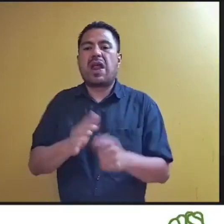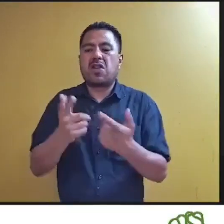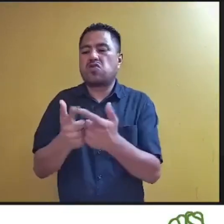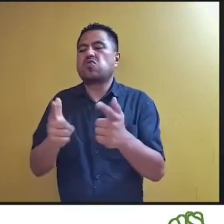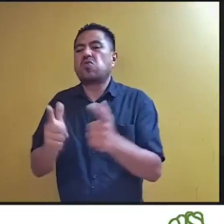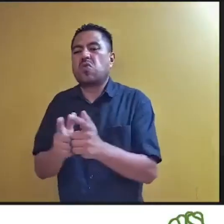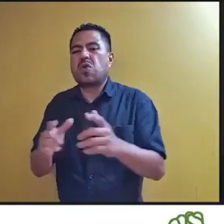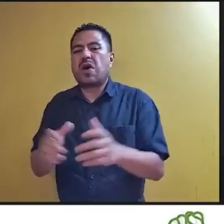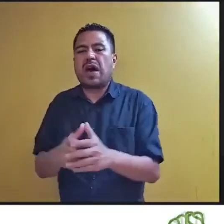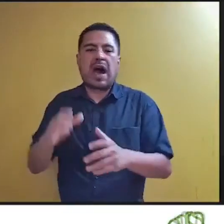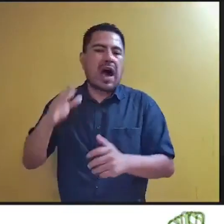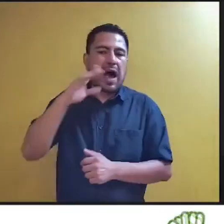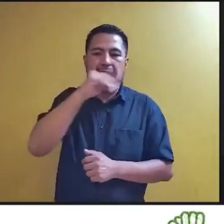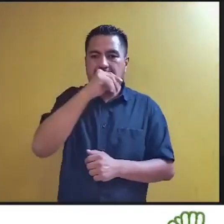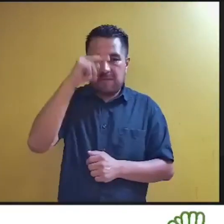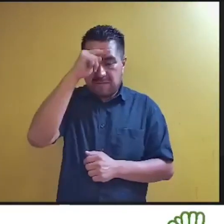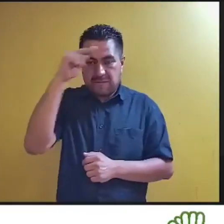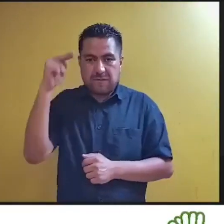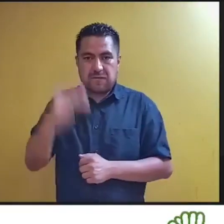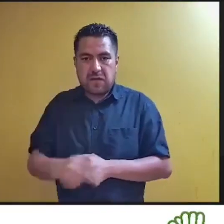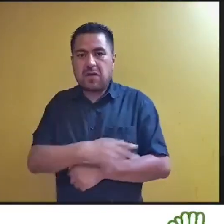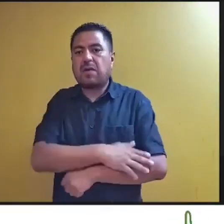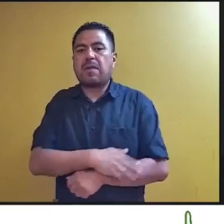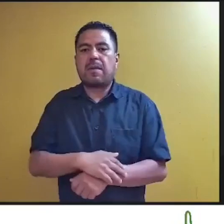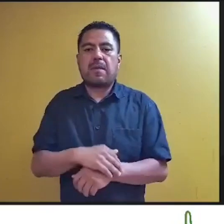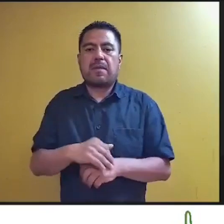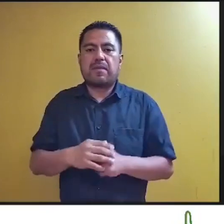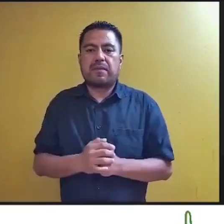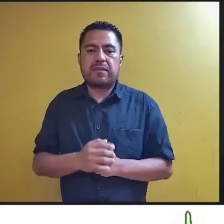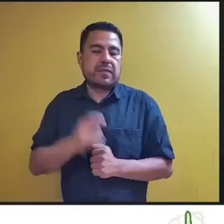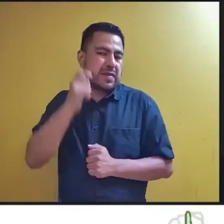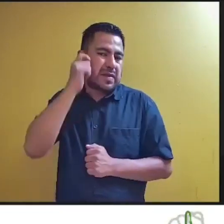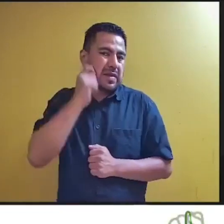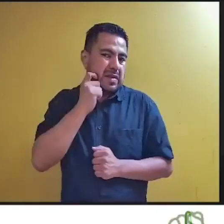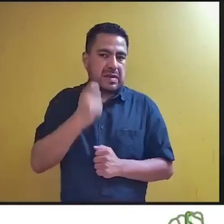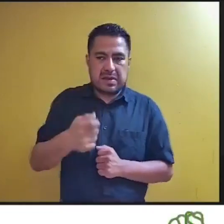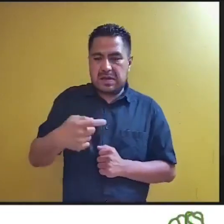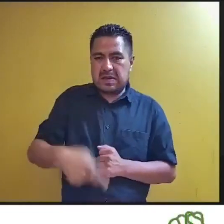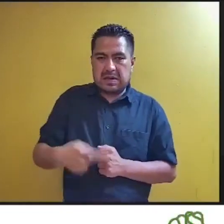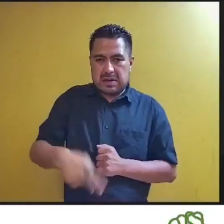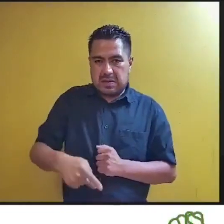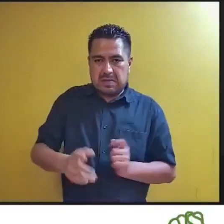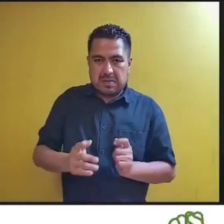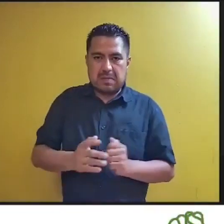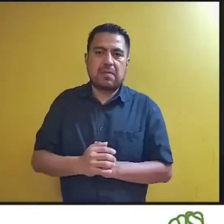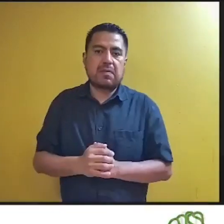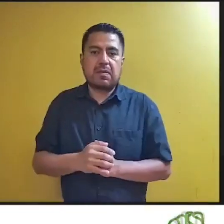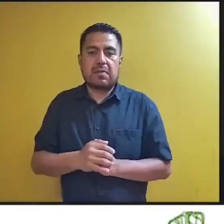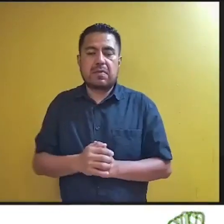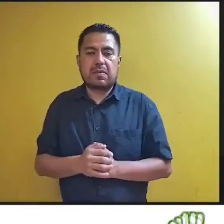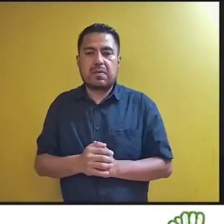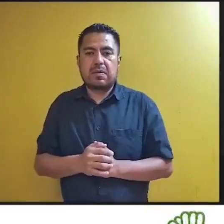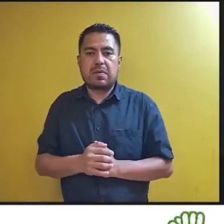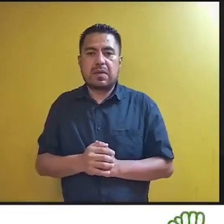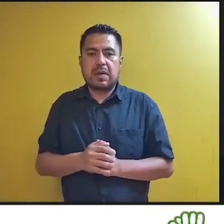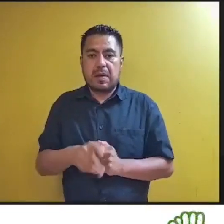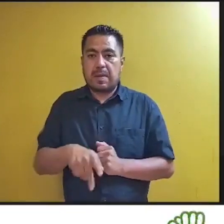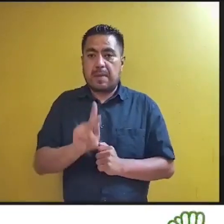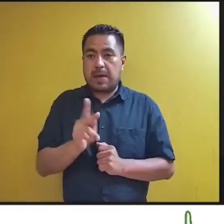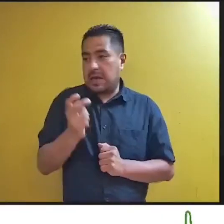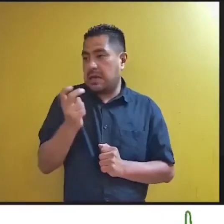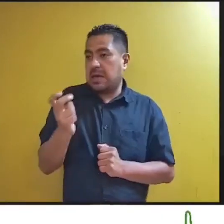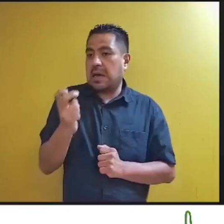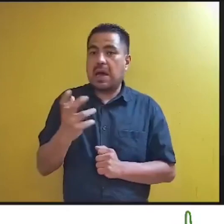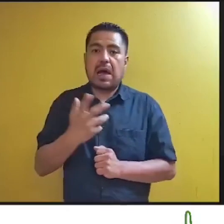población afromexicana, afroguerrerense en este caso. Entonces, ahí